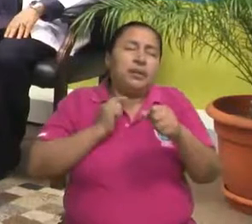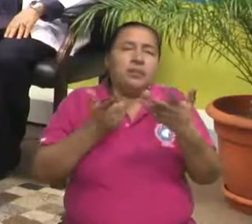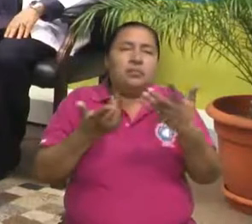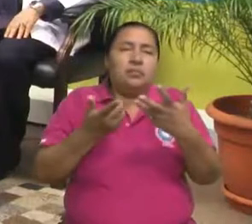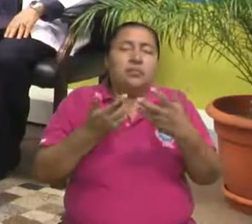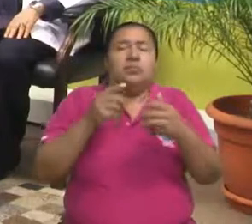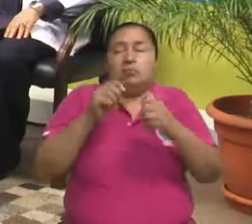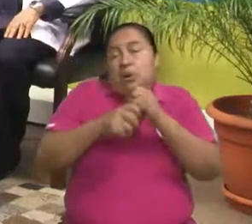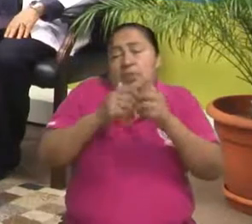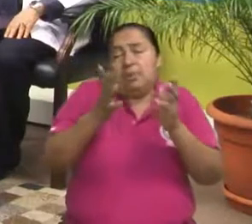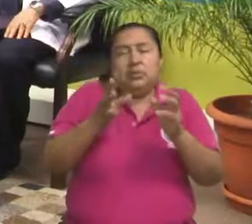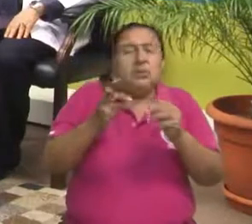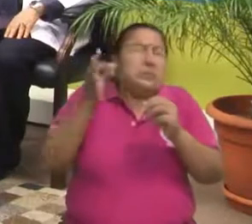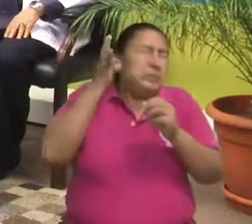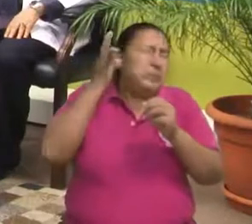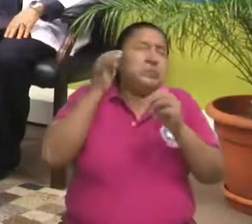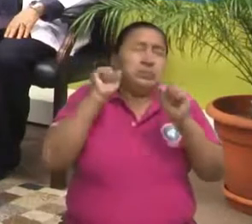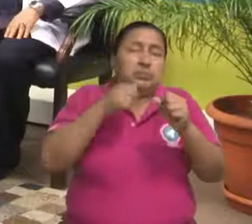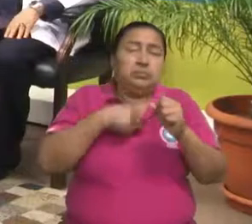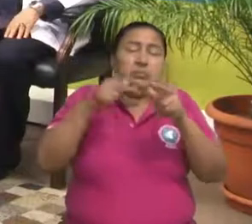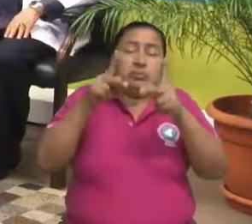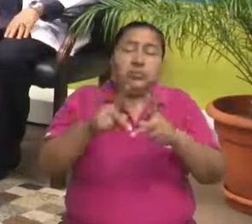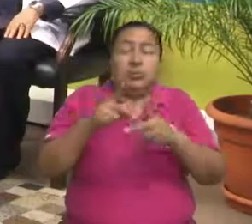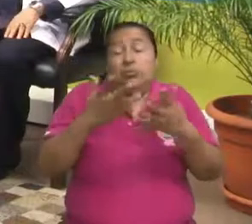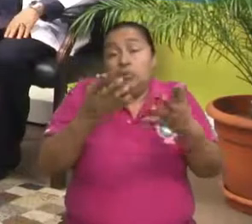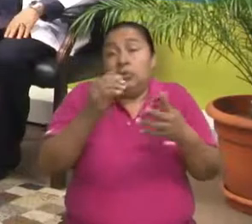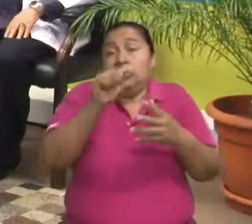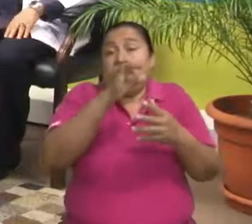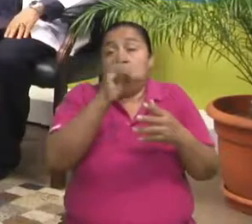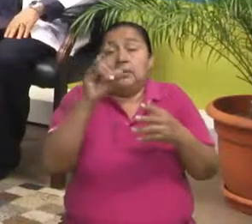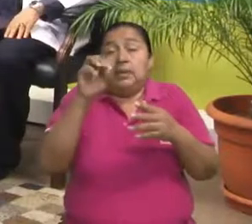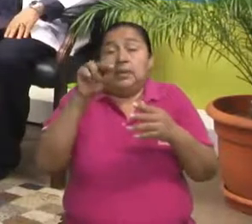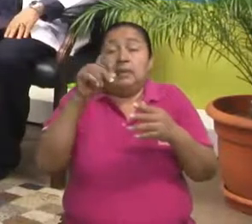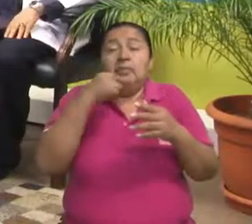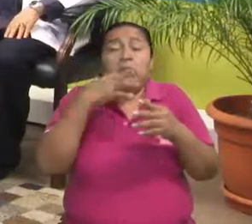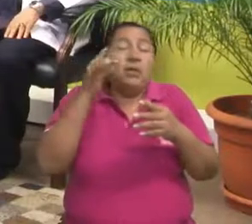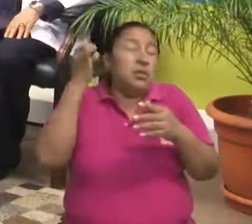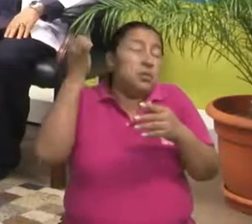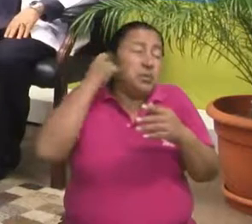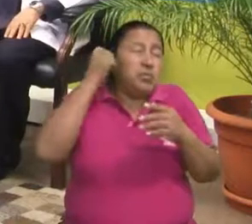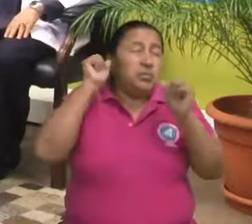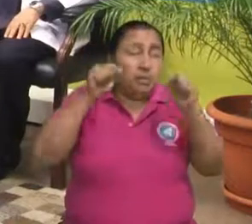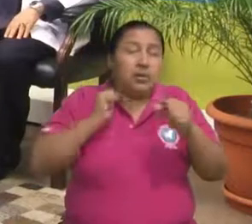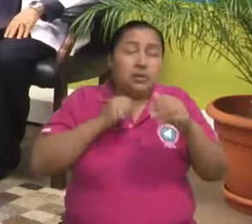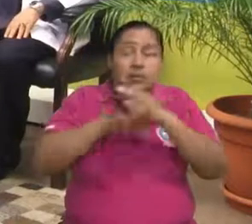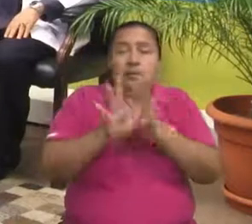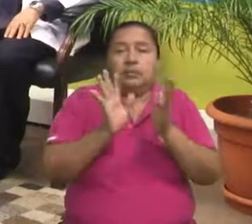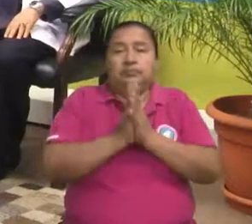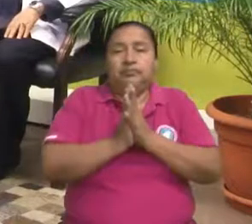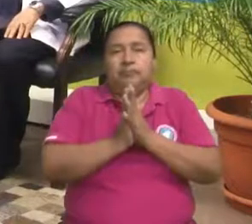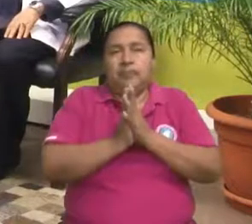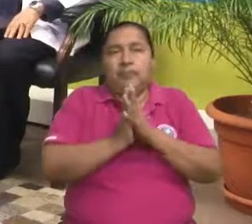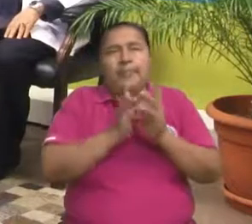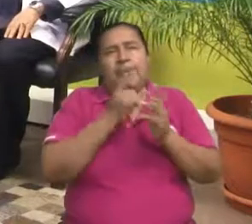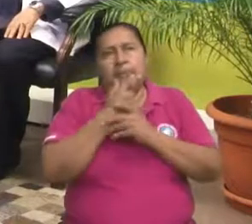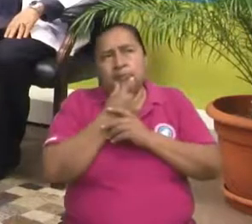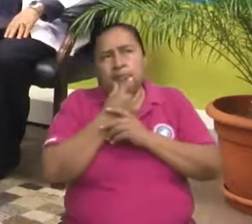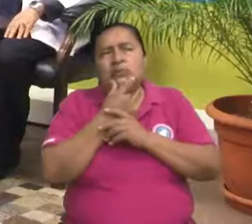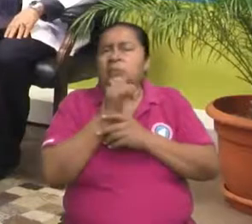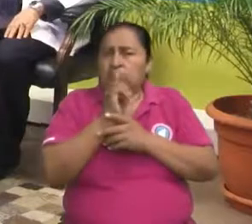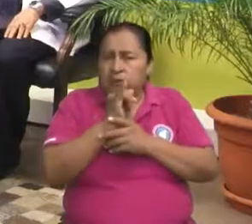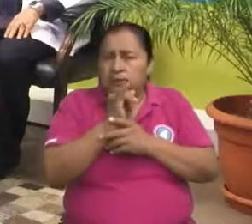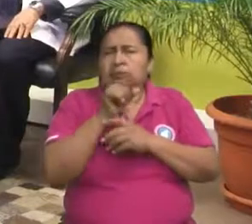de accidentes, pues, en el oído? Porque al final es un accidente, el animalito entró. Sí, es oportuna, fíjate tu